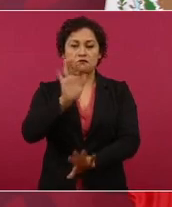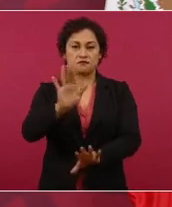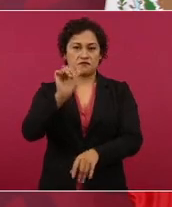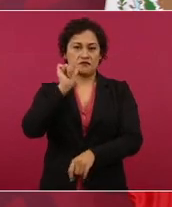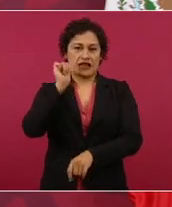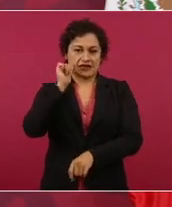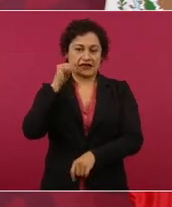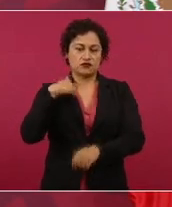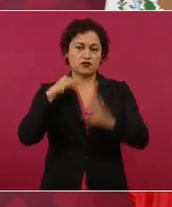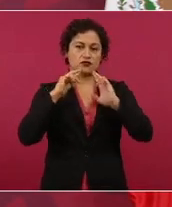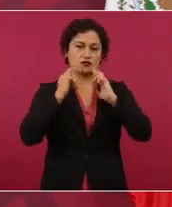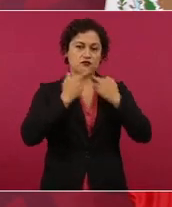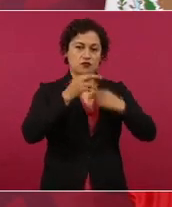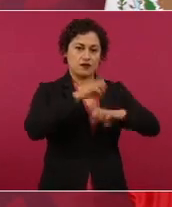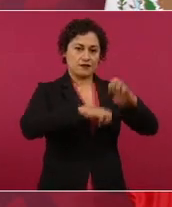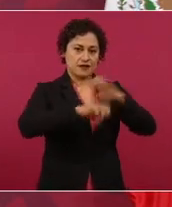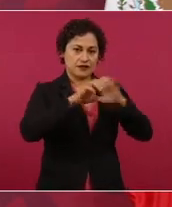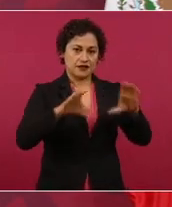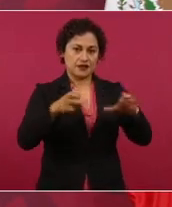lado